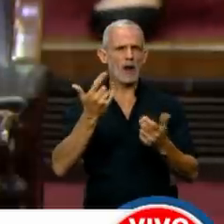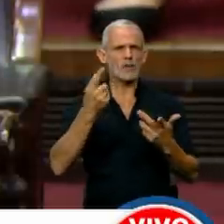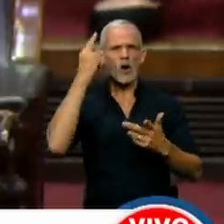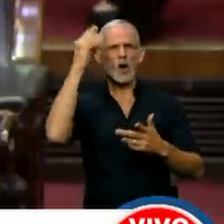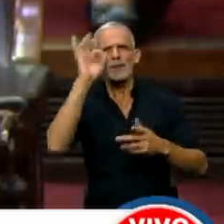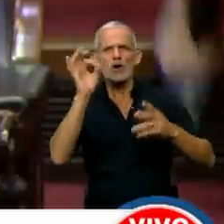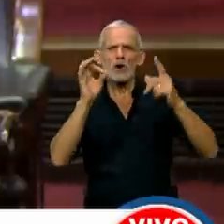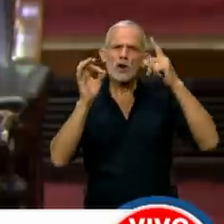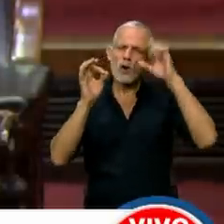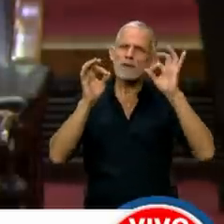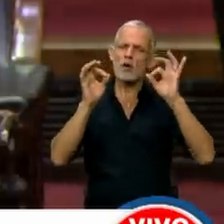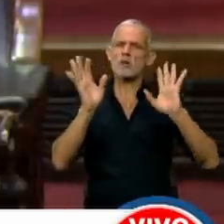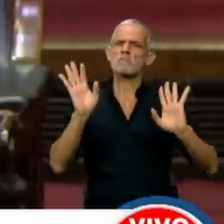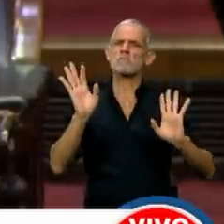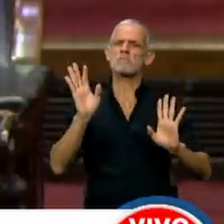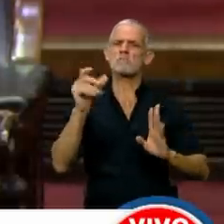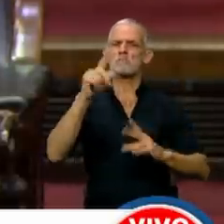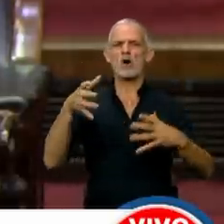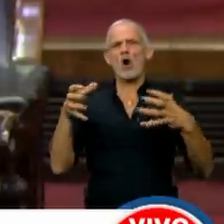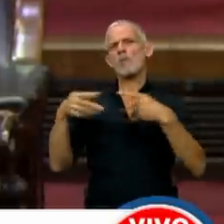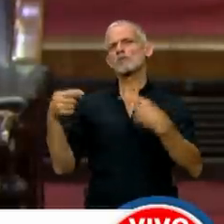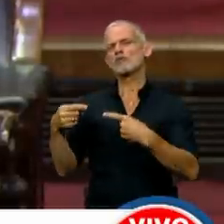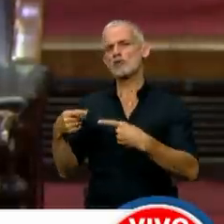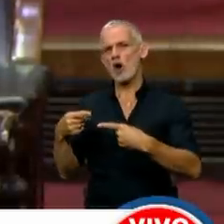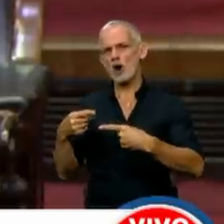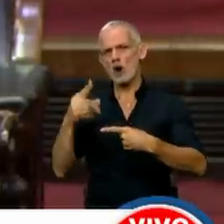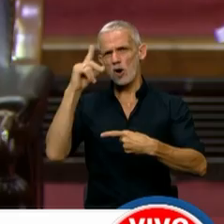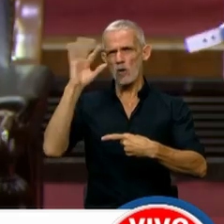opiniones de parte de la oposición